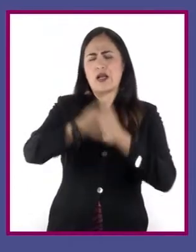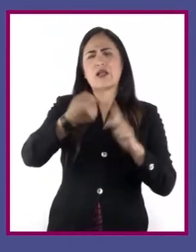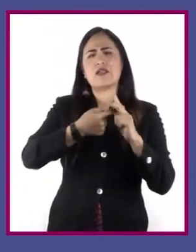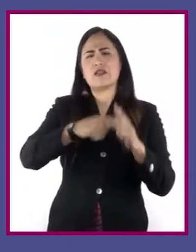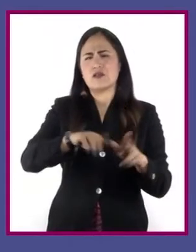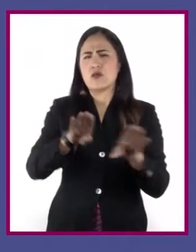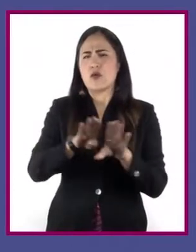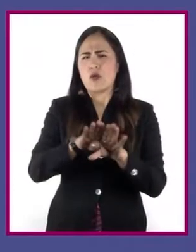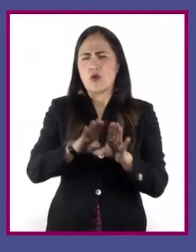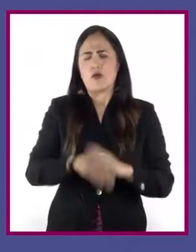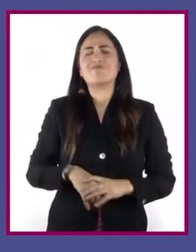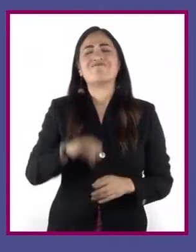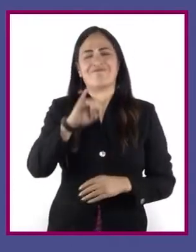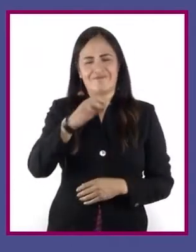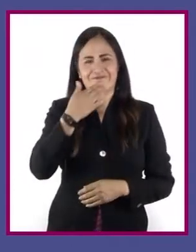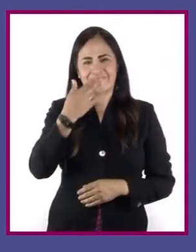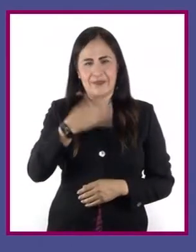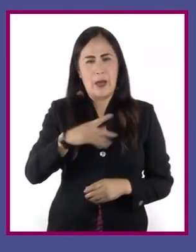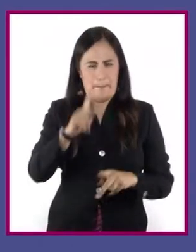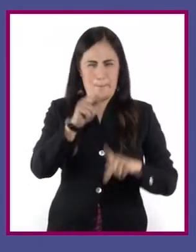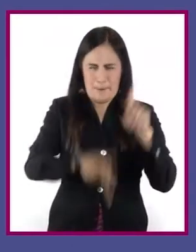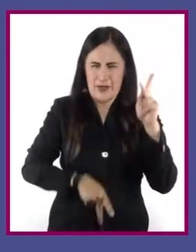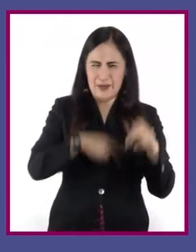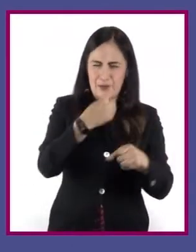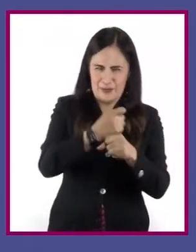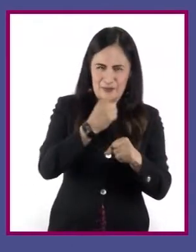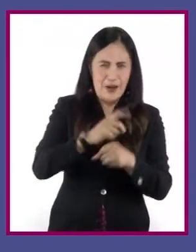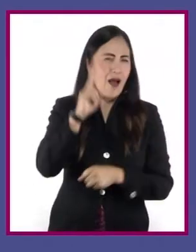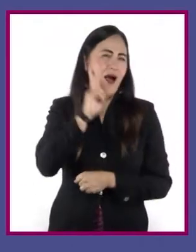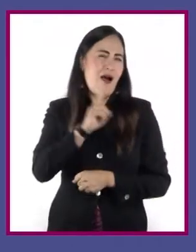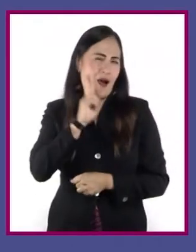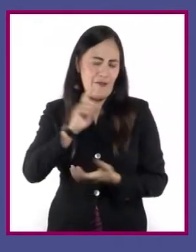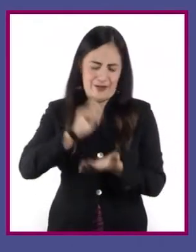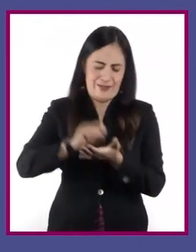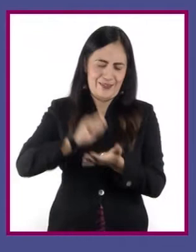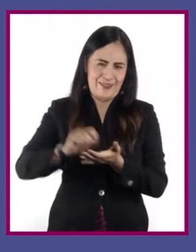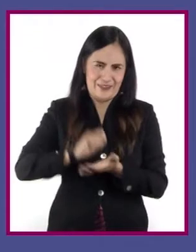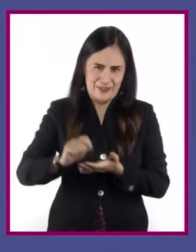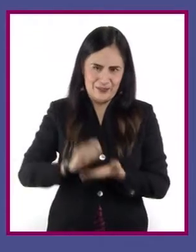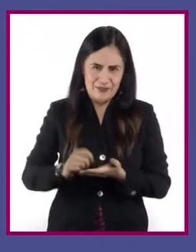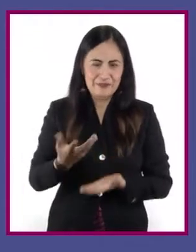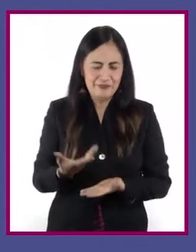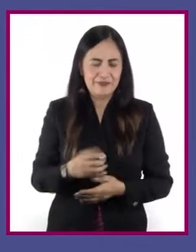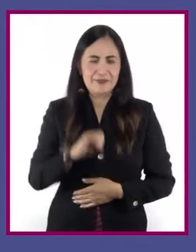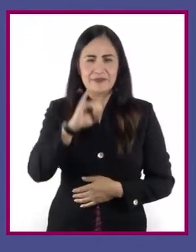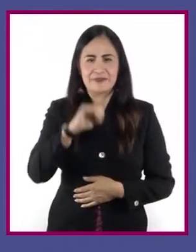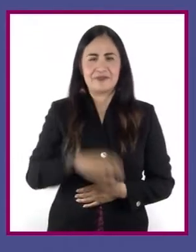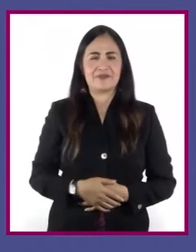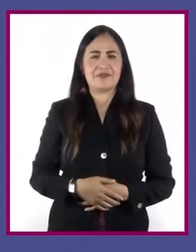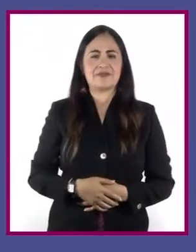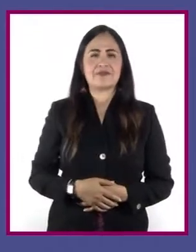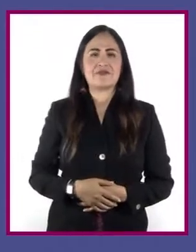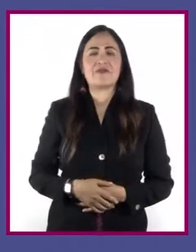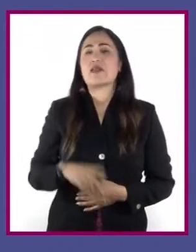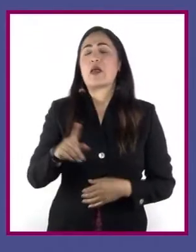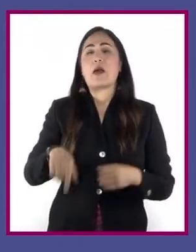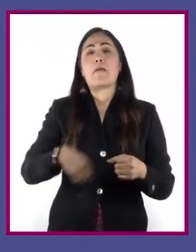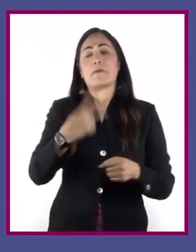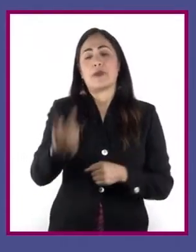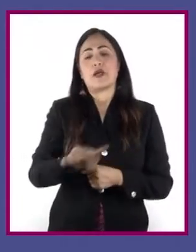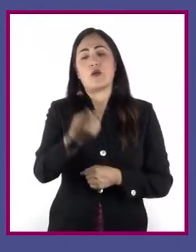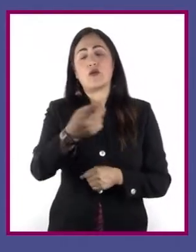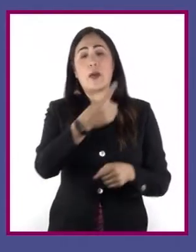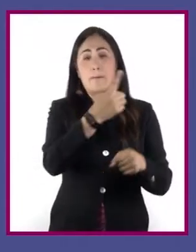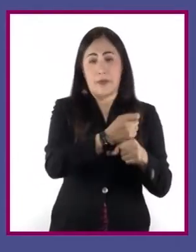bien. Hagamos un borrador de la primera parte, ¿te parece? Claro. Veamos. Como observamos, en la primera pregunta